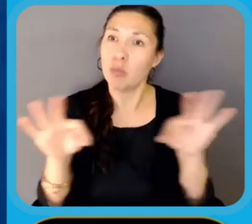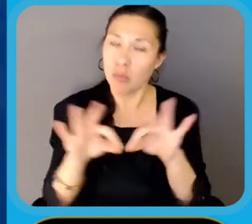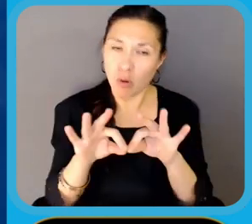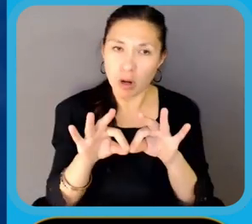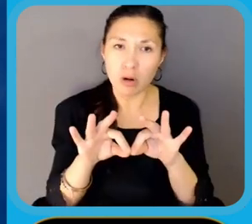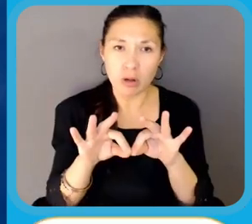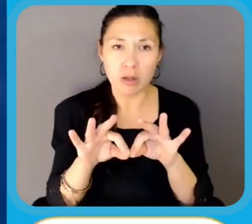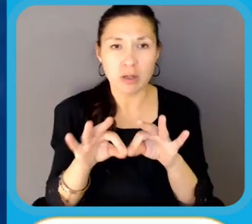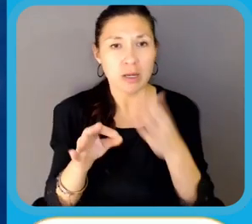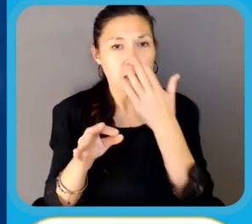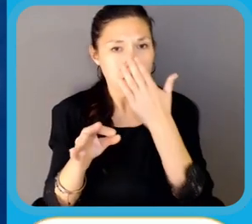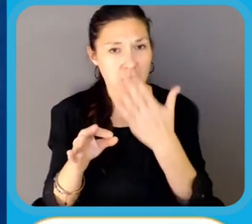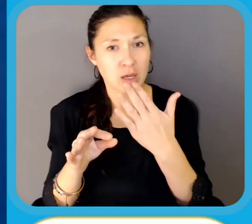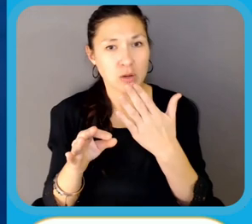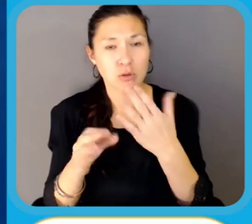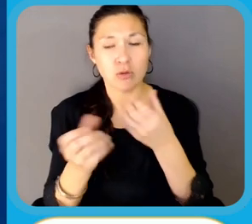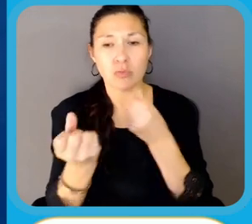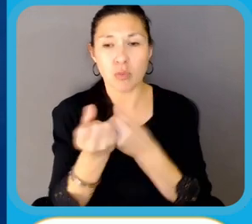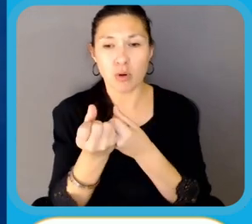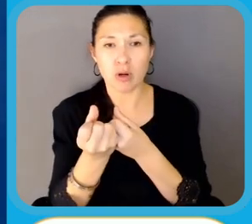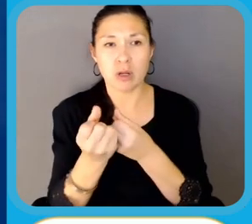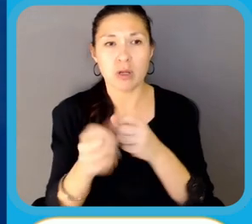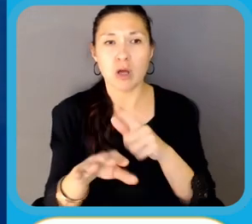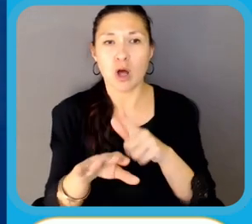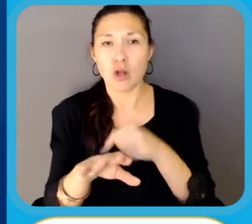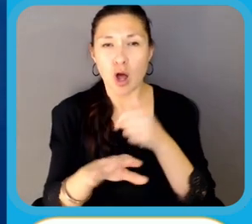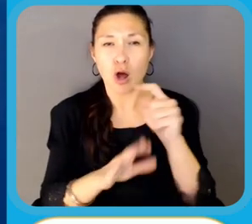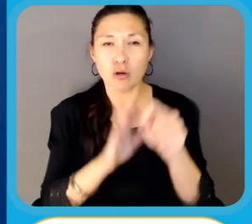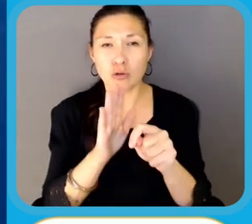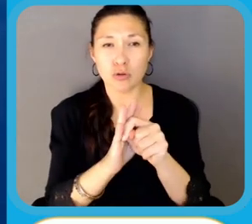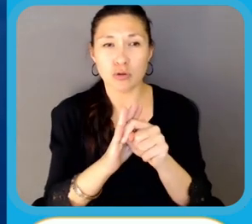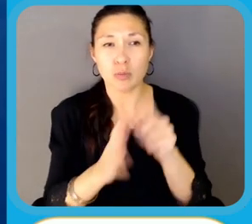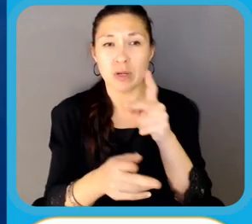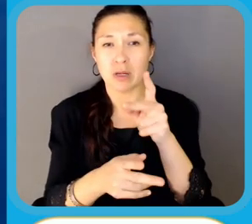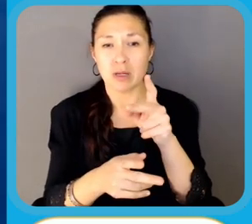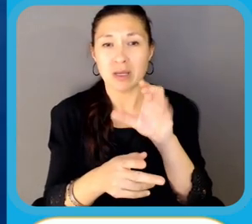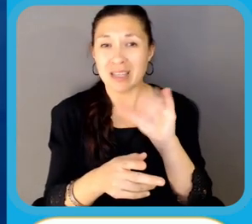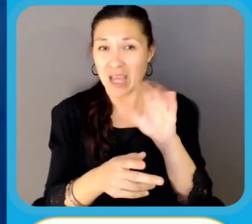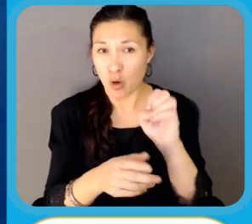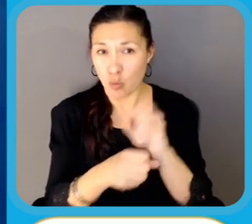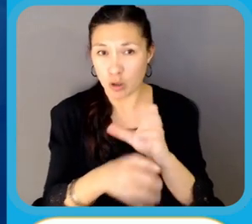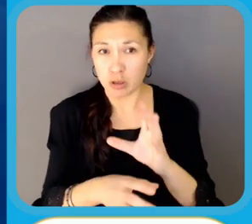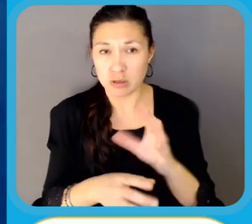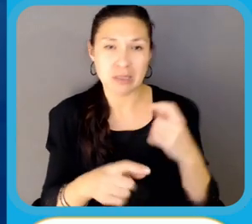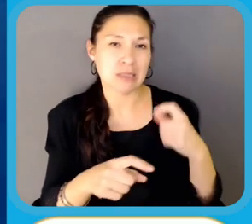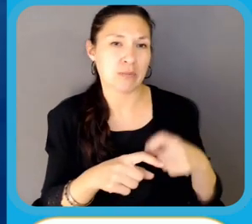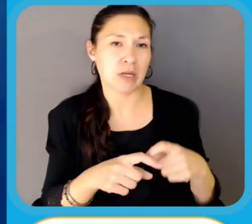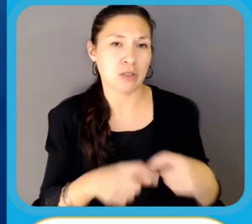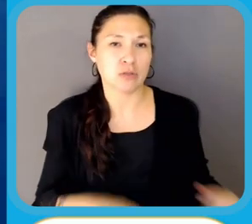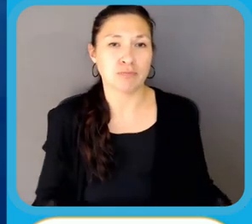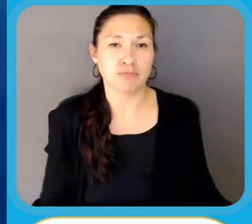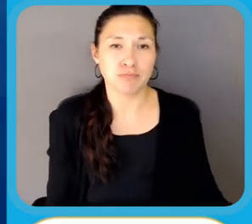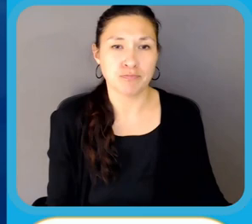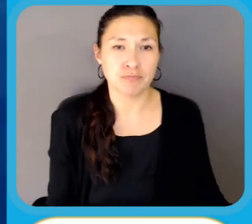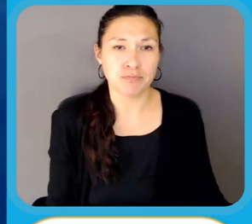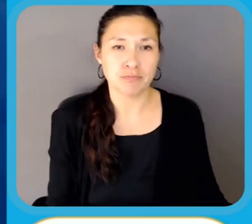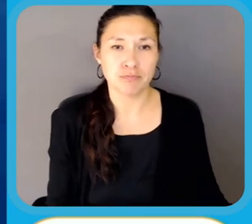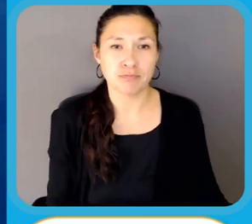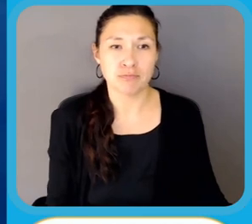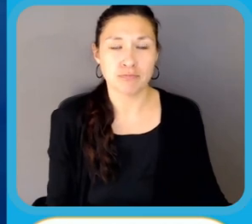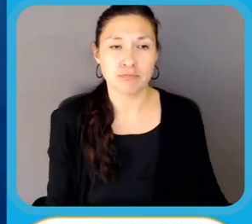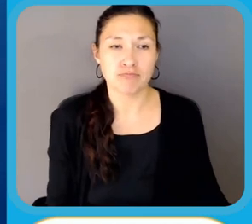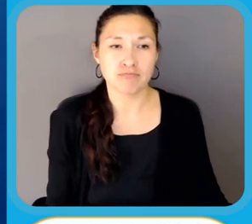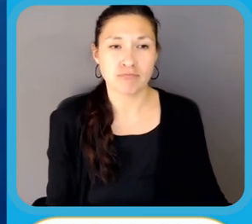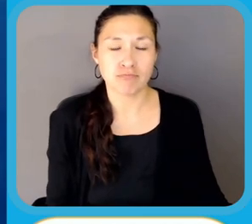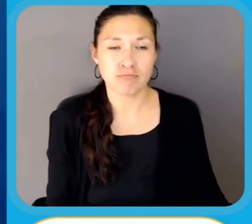for supporting long-term care workers. Le doy gracias a Dios por el gobernador, porque gracias a él ya